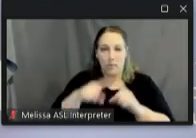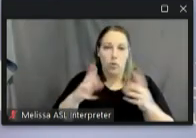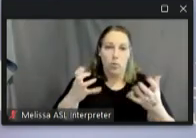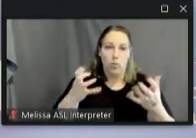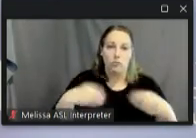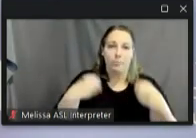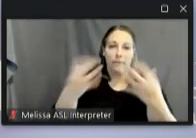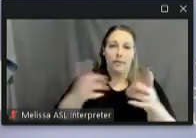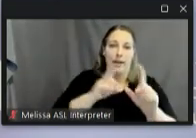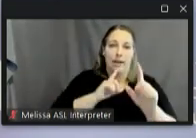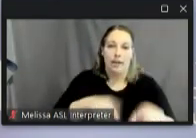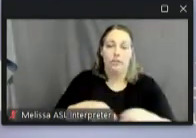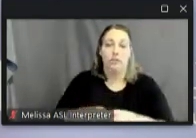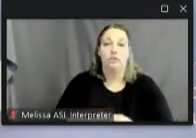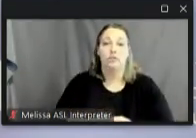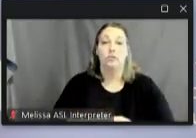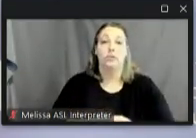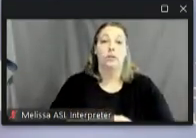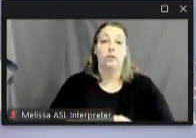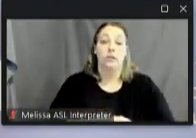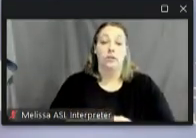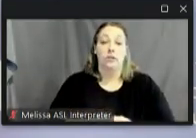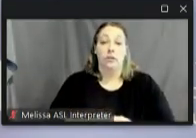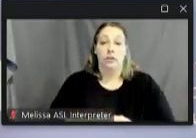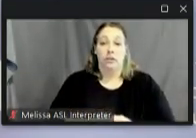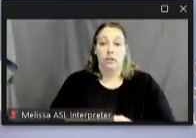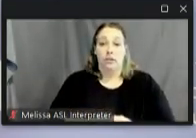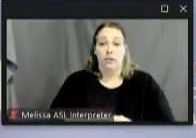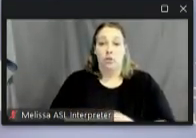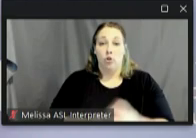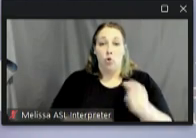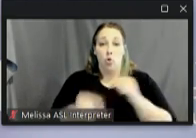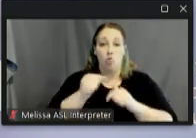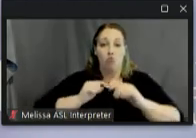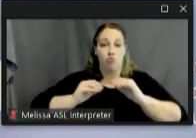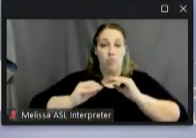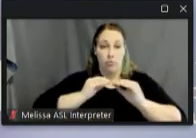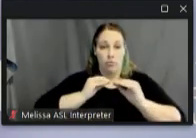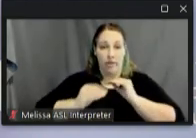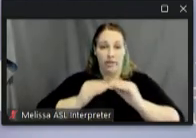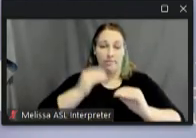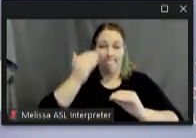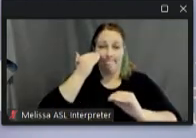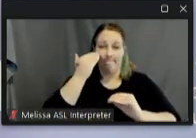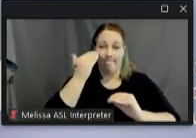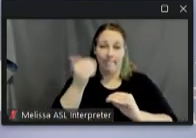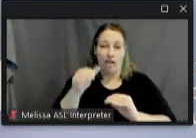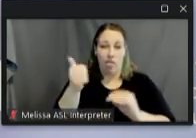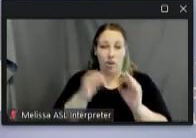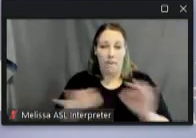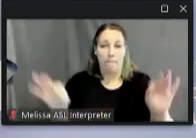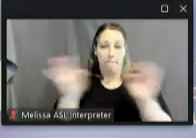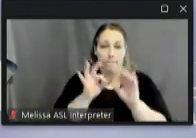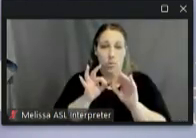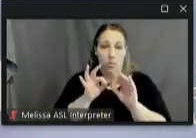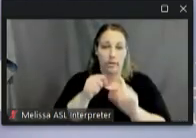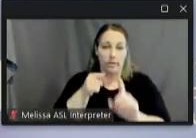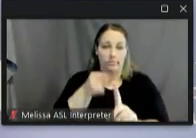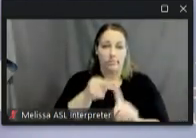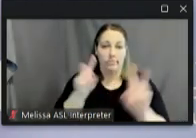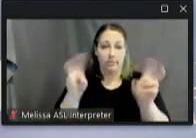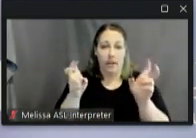es un tema importante. La respuesta para la reparación de toda la situación